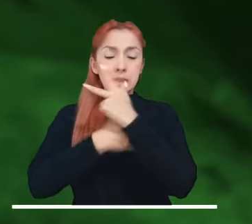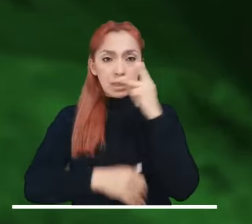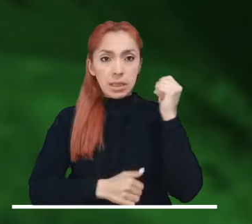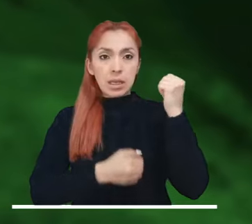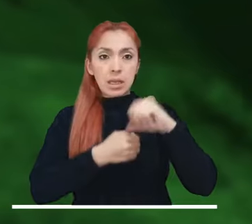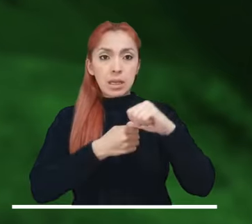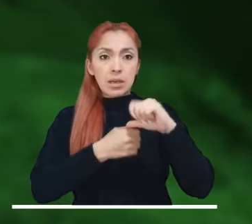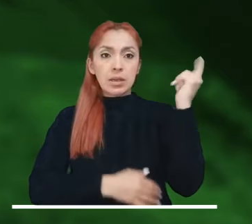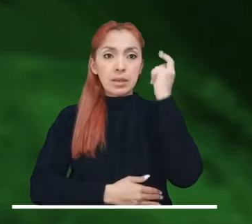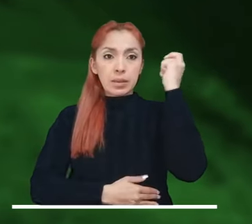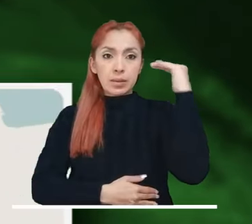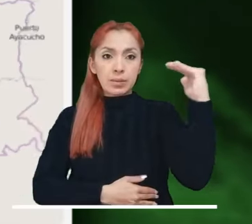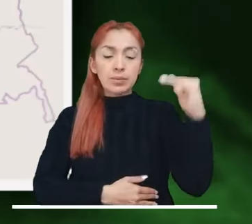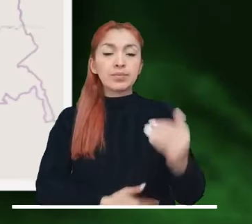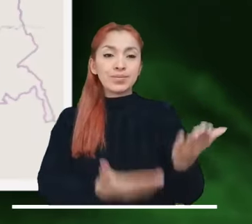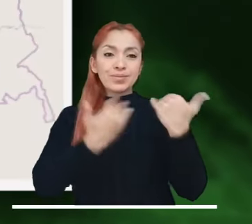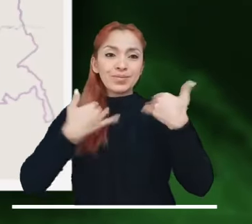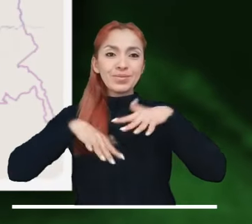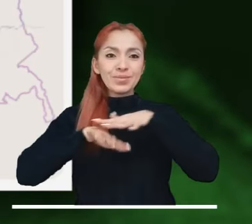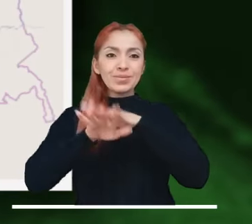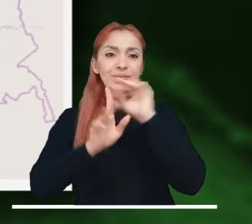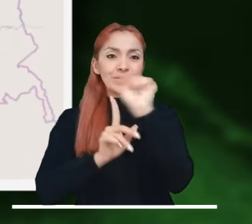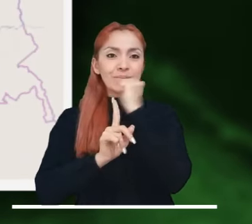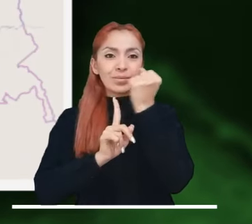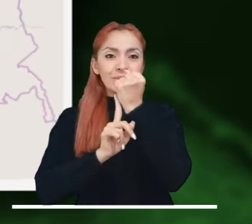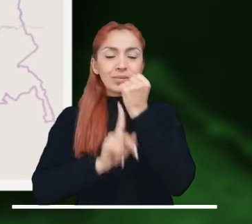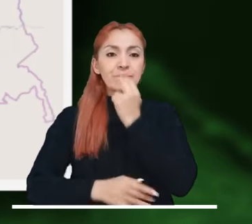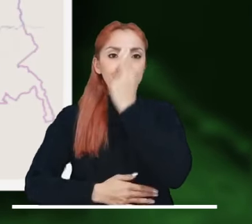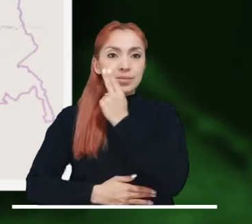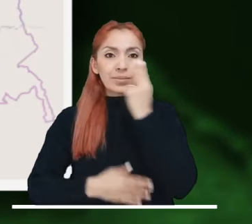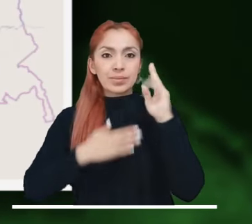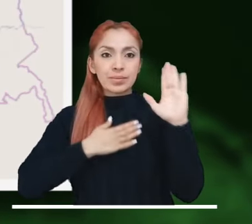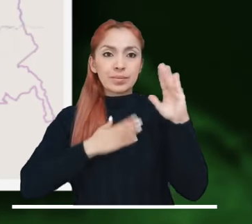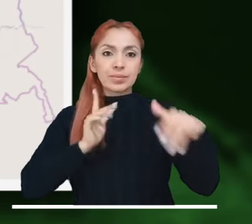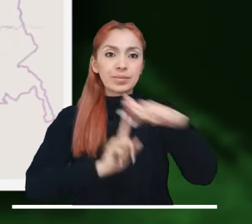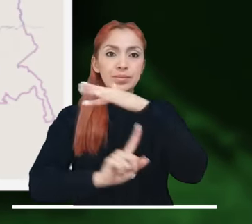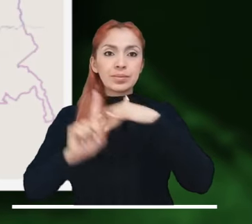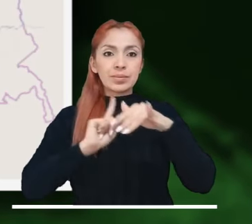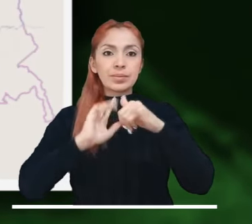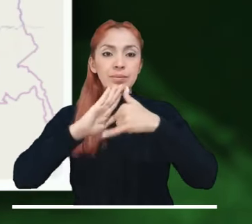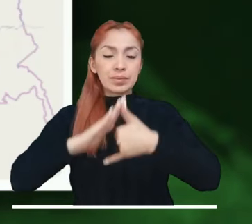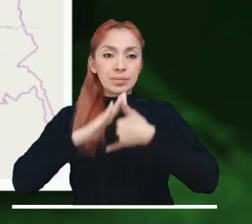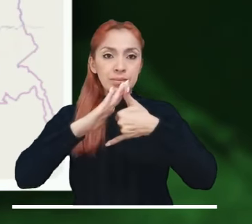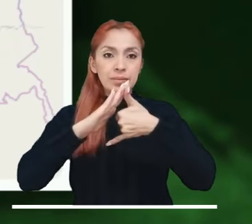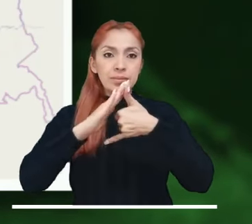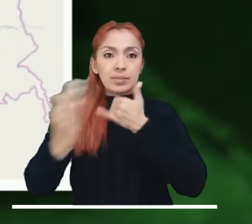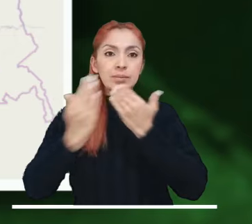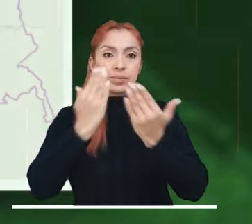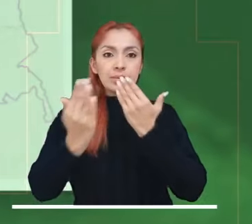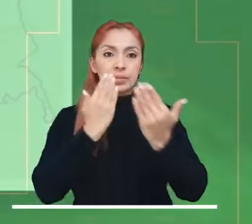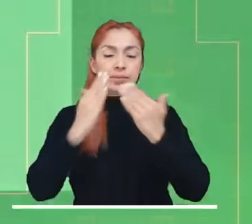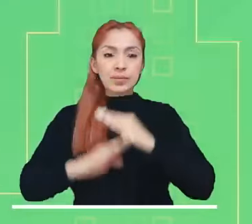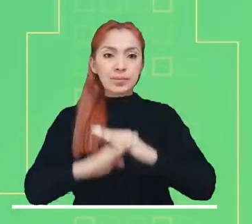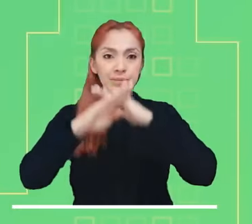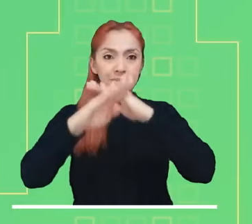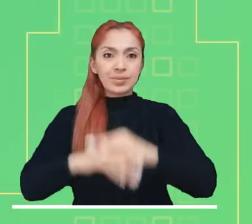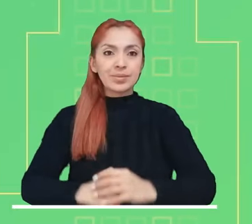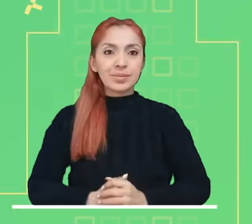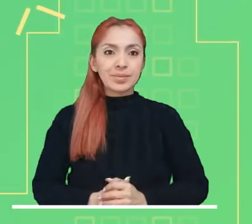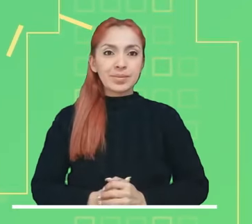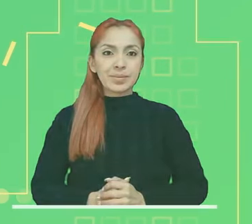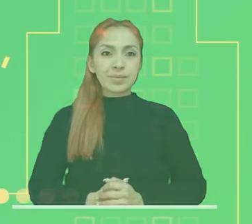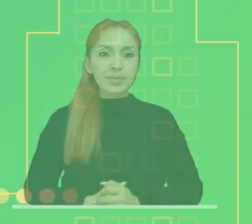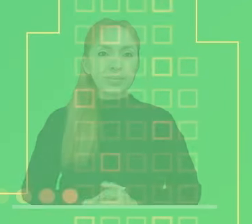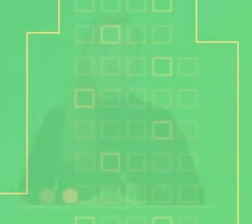Máxima probabilidad de deslizamientos en Bolívar, Magdalena, el Pacífico, los Andes, Arauca y Meta. Síguenos